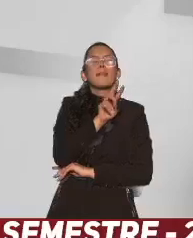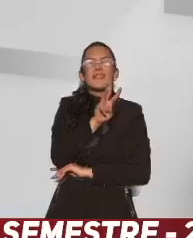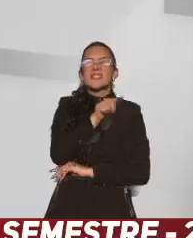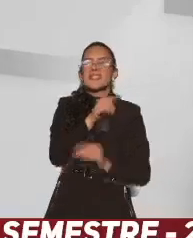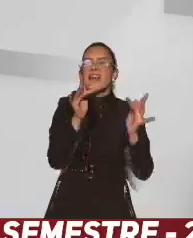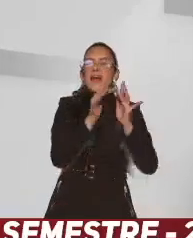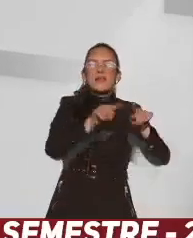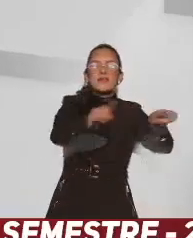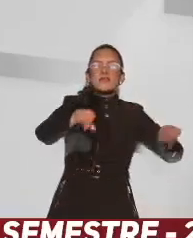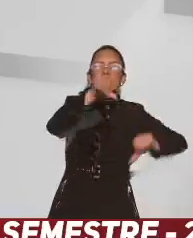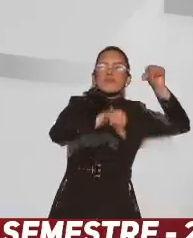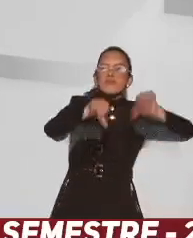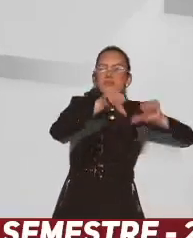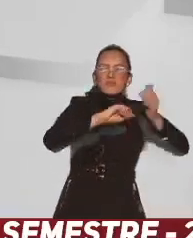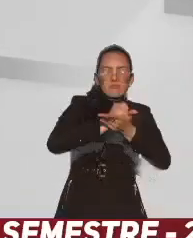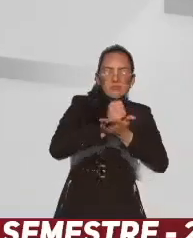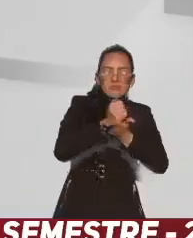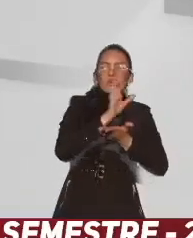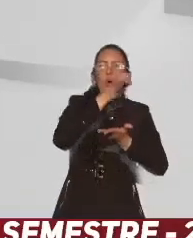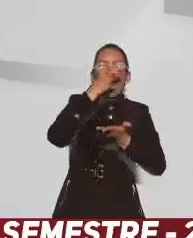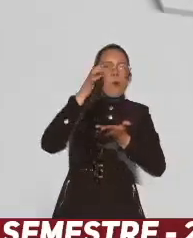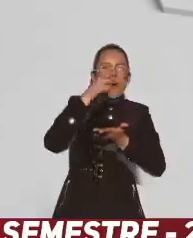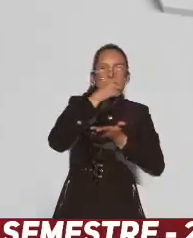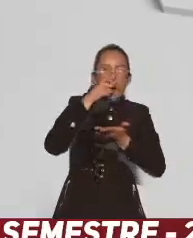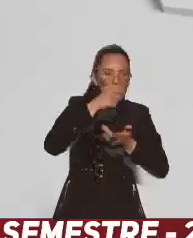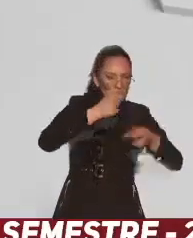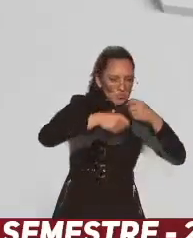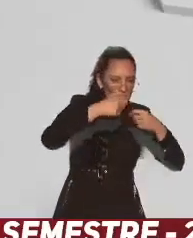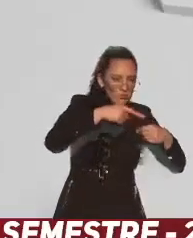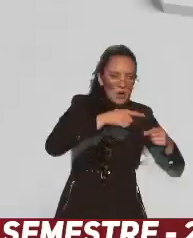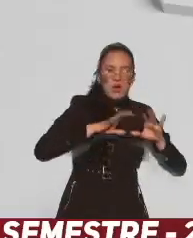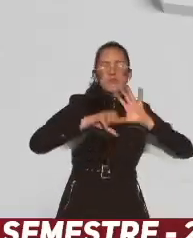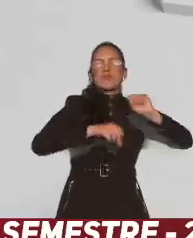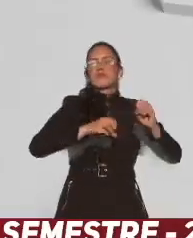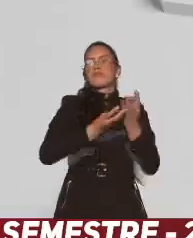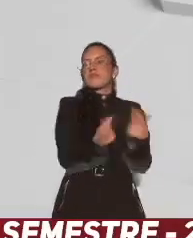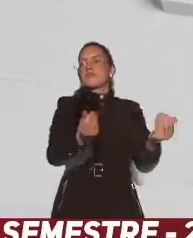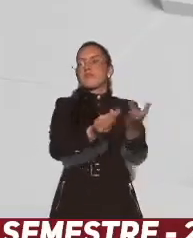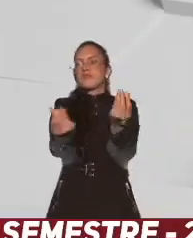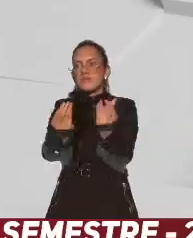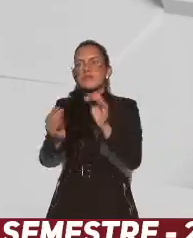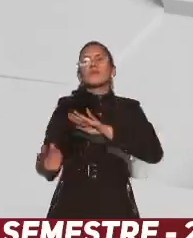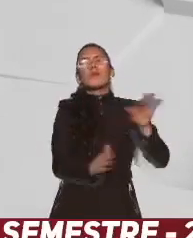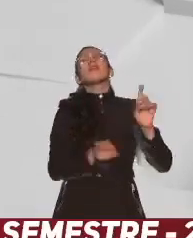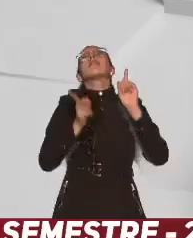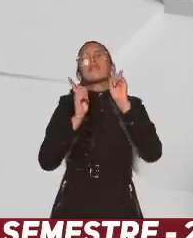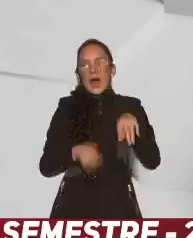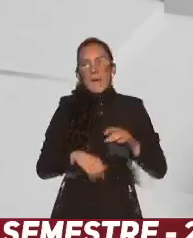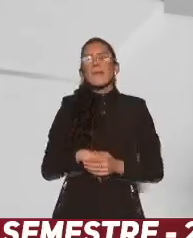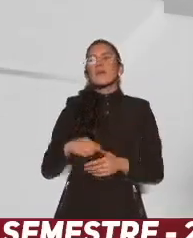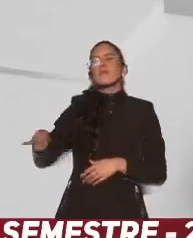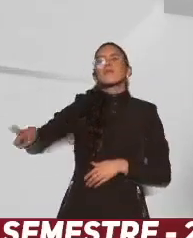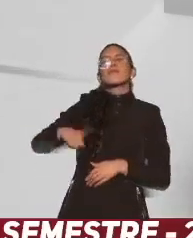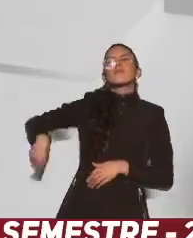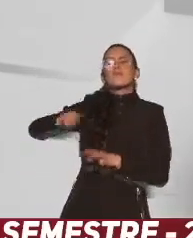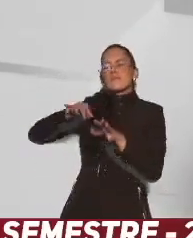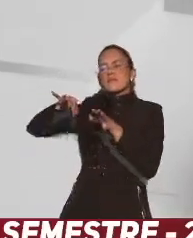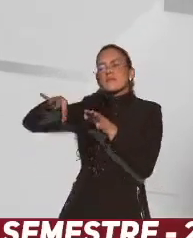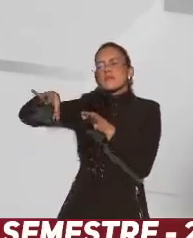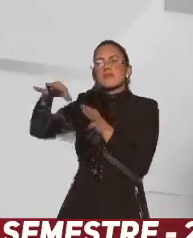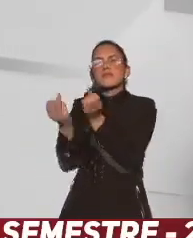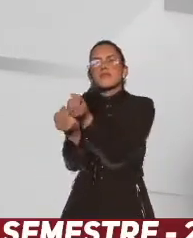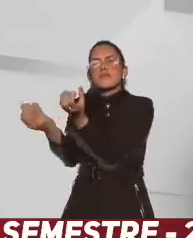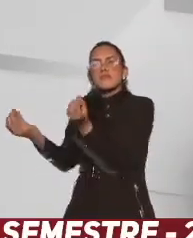de coca. Asimismo, se halló 1.249 semilleros de matas de coca que fueron destruidos,